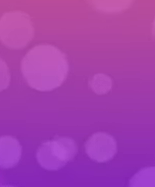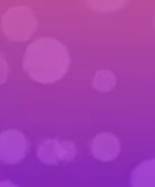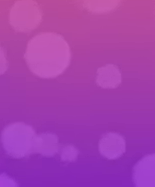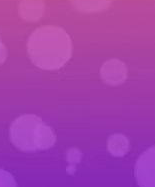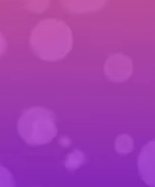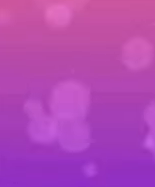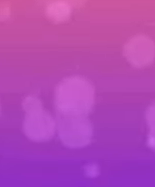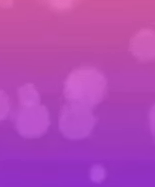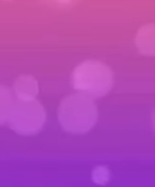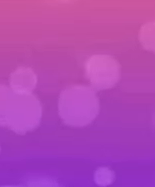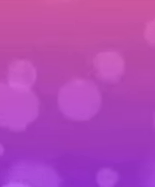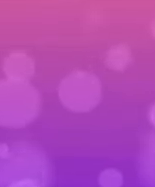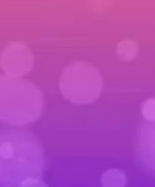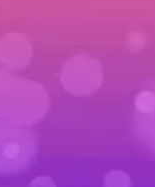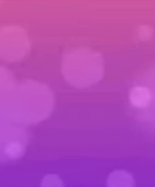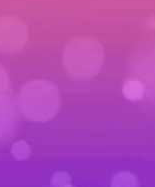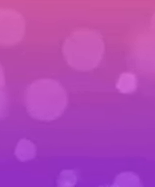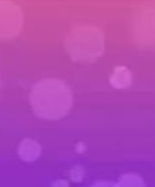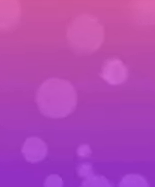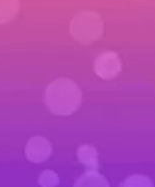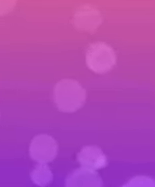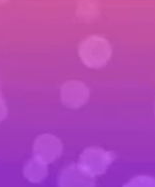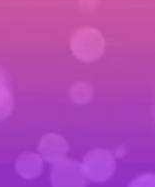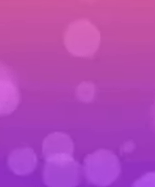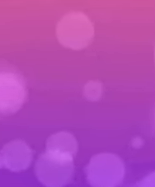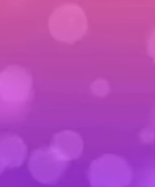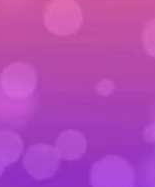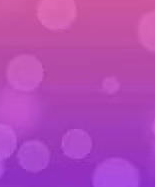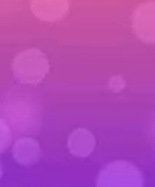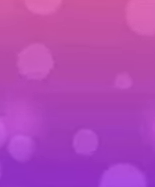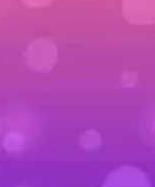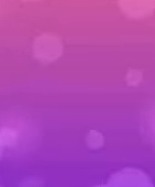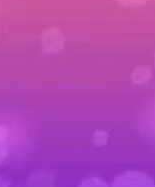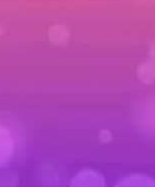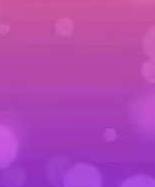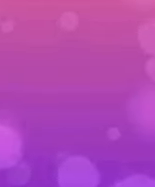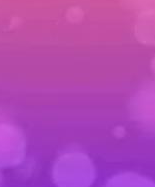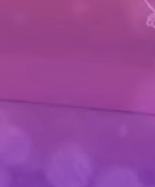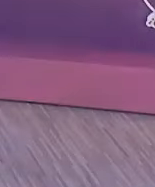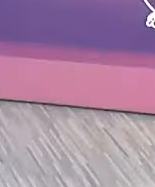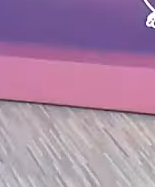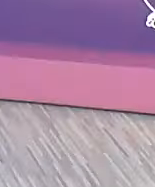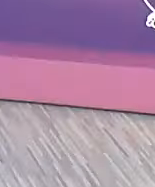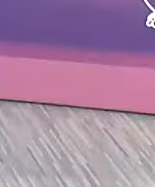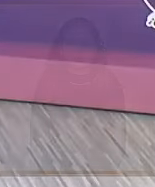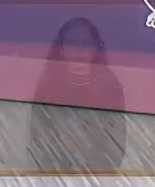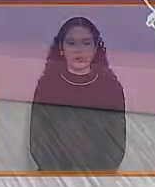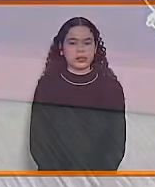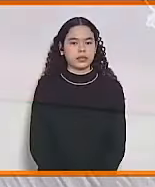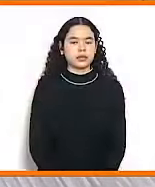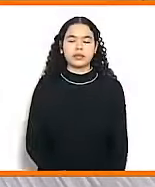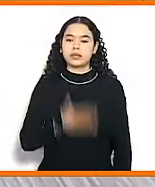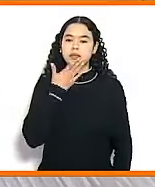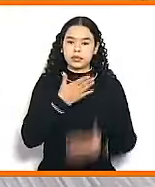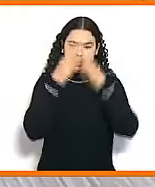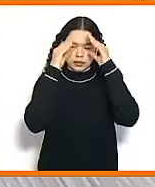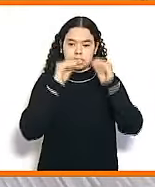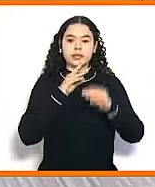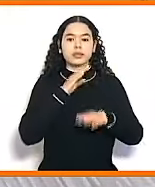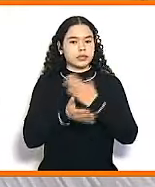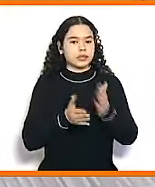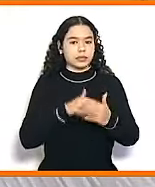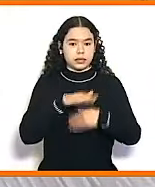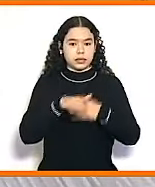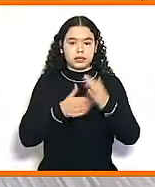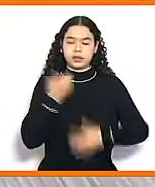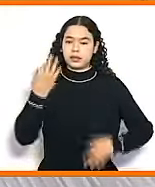bienvenidos al sorteo loto loto Cia la vida Buenas noches Honduras qué alegría